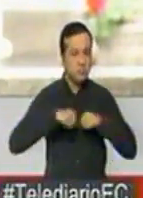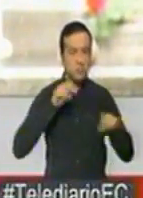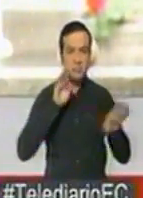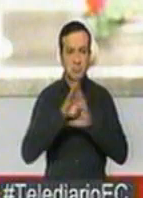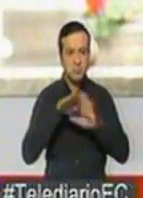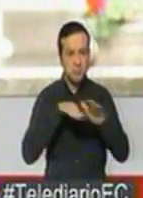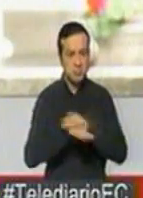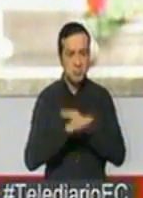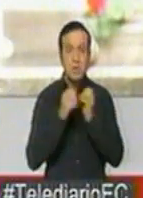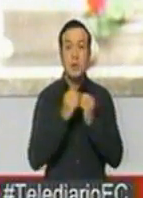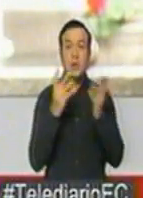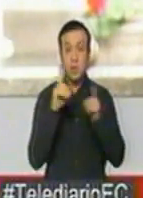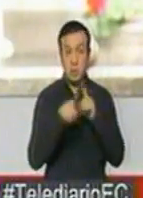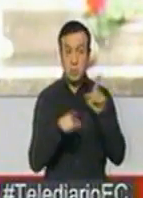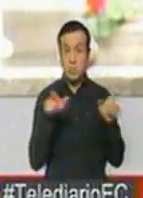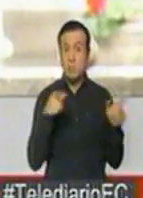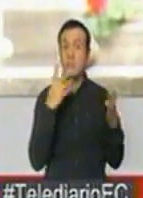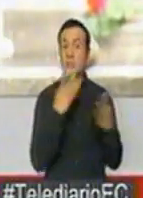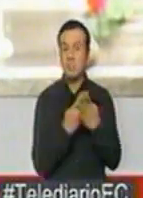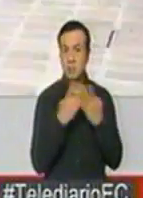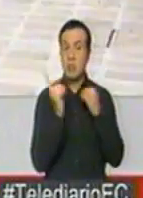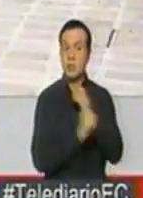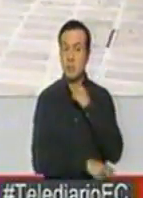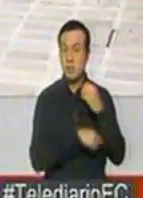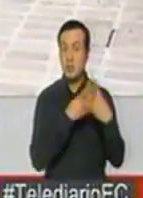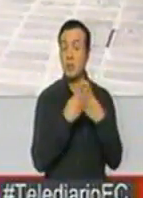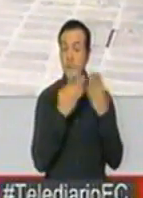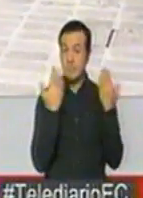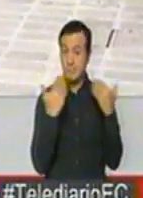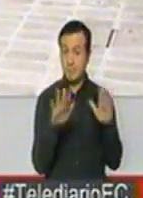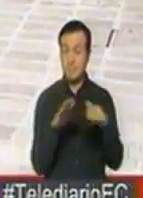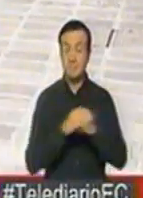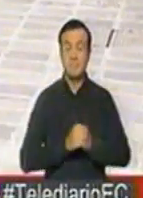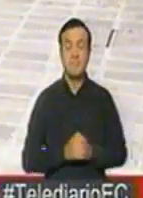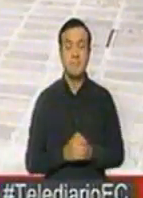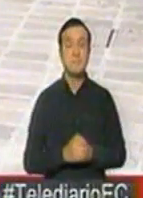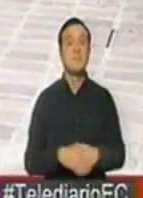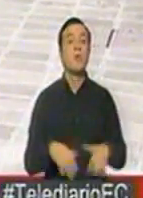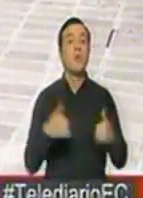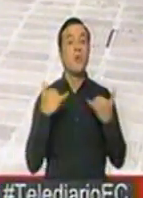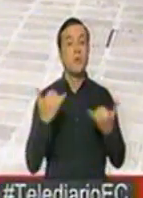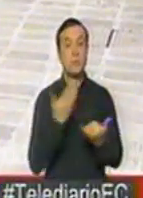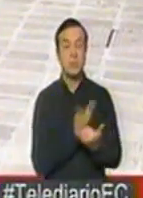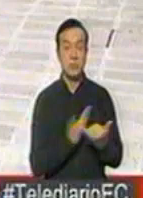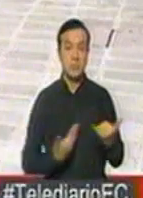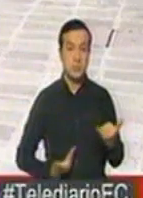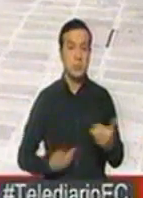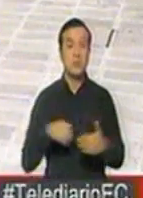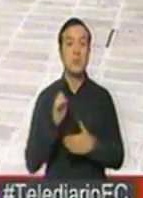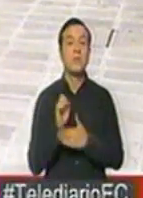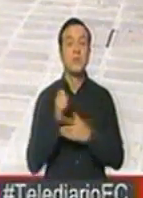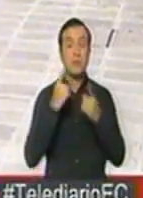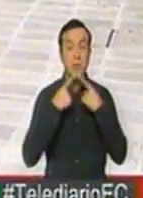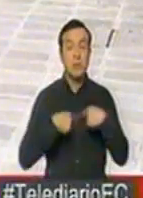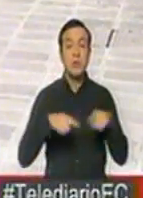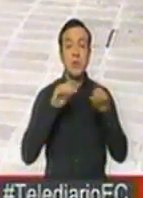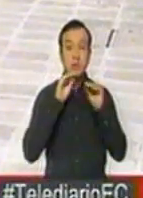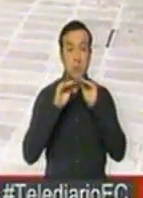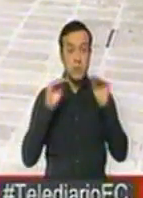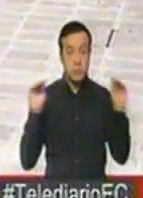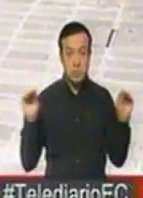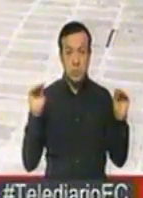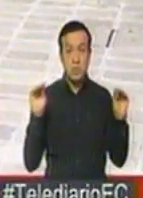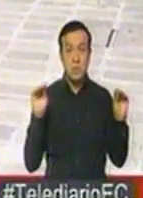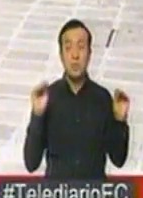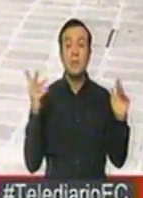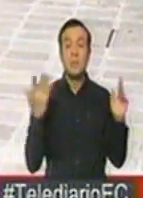en donde tenemos personas procesadas penalmente. El día de hoy también en la Presidencia de la República se refirieron al viaje y